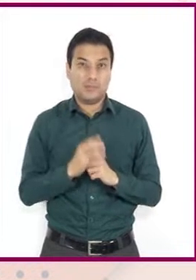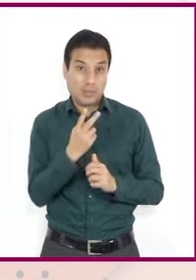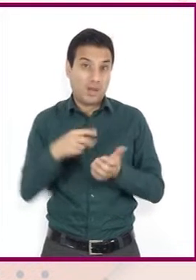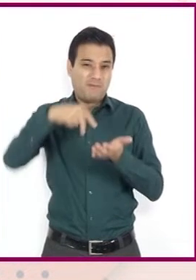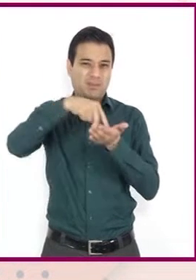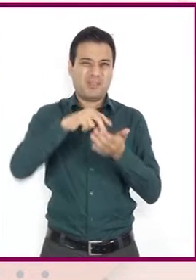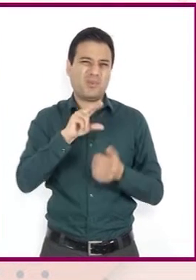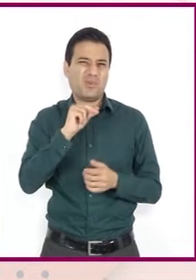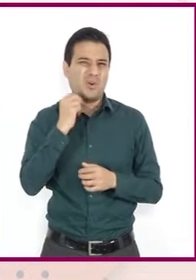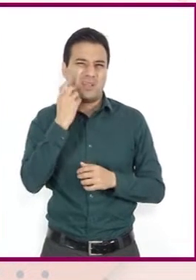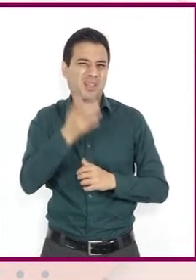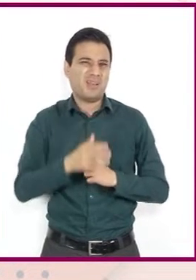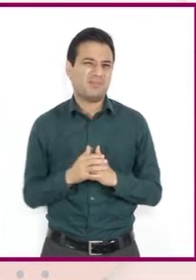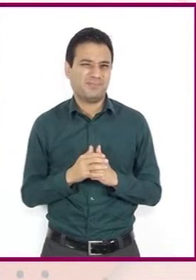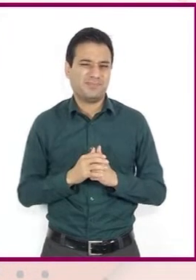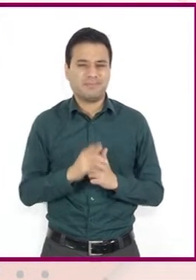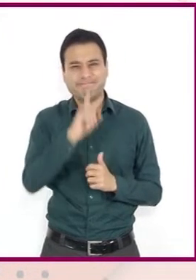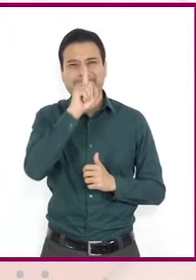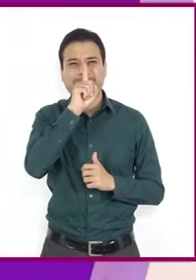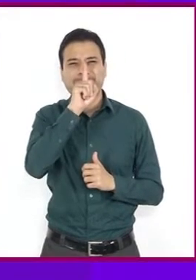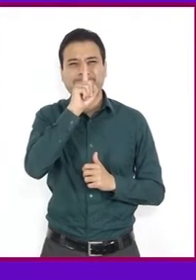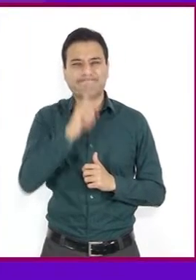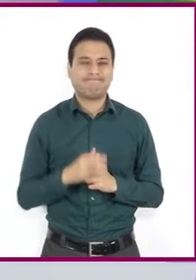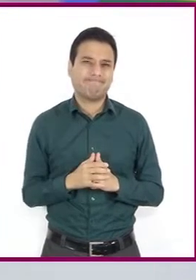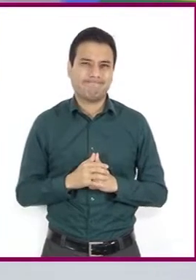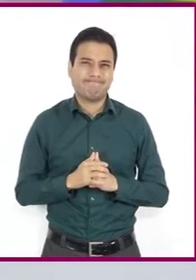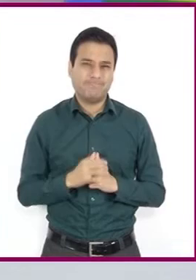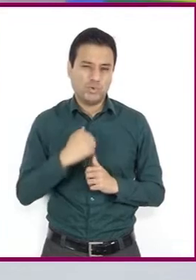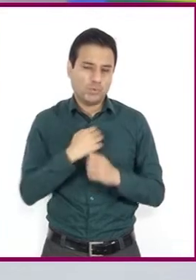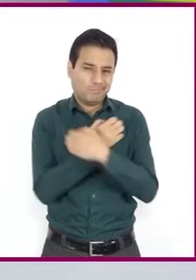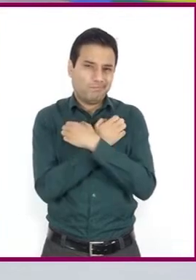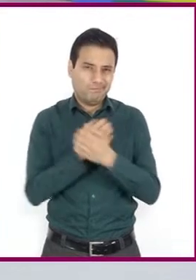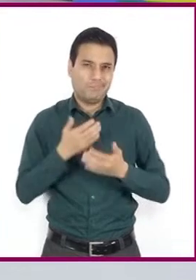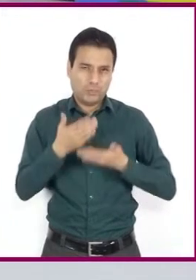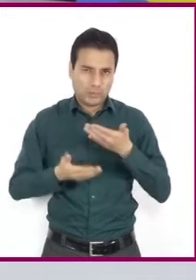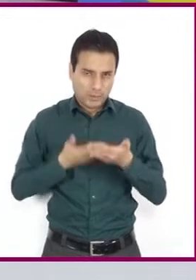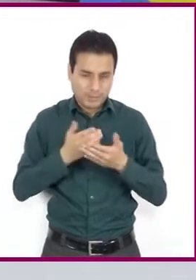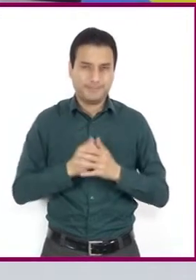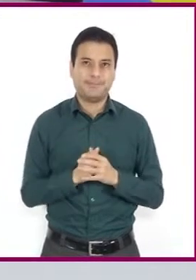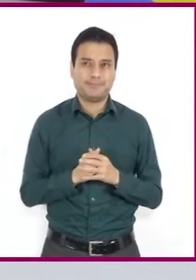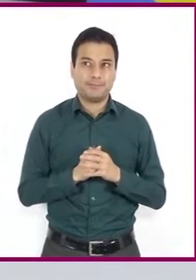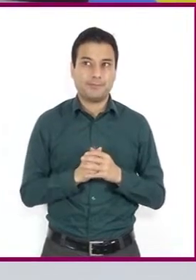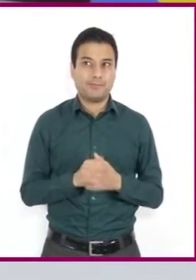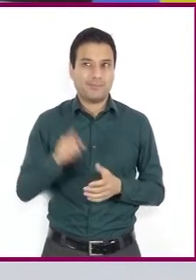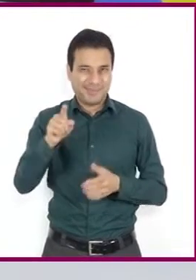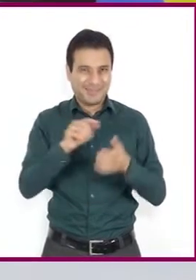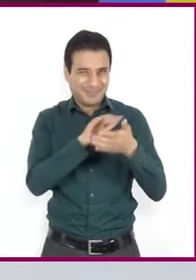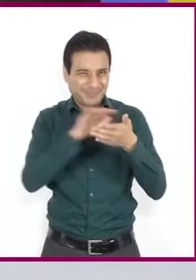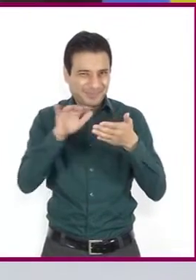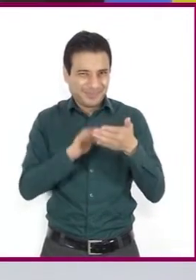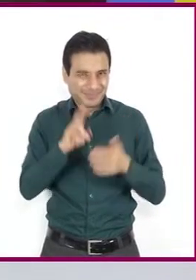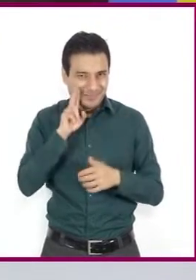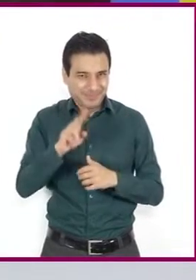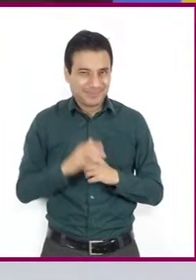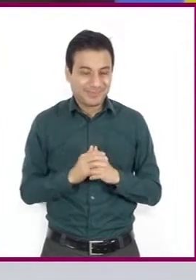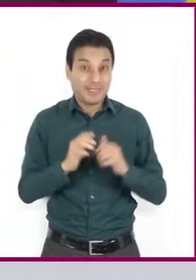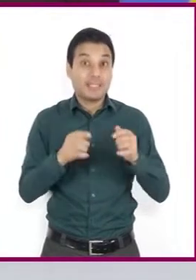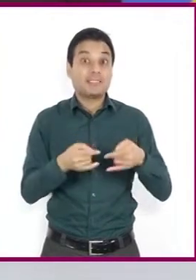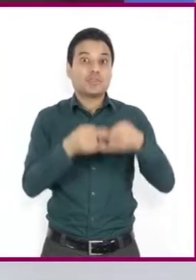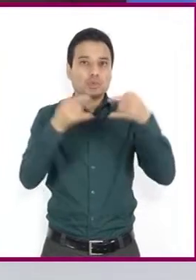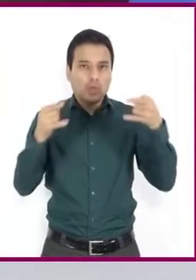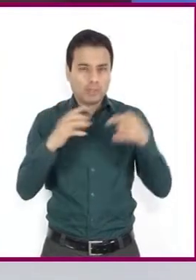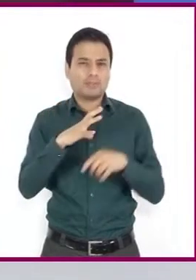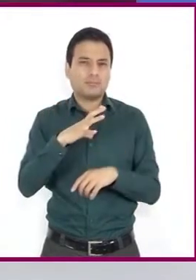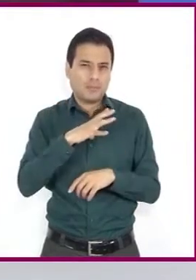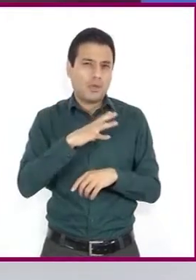levantarme enseguida para no mostrarme incivil. Con lo que leímos del fragmento, me di cuenta de que la historia lleva un